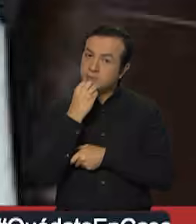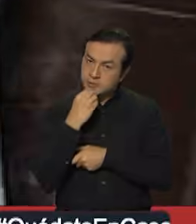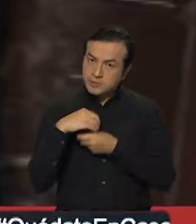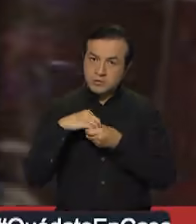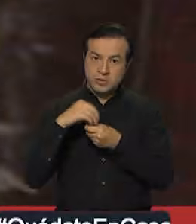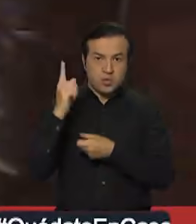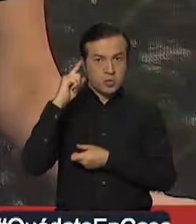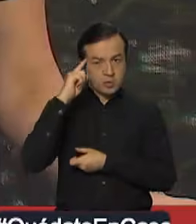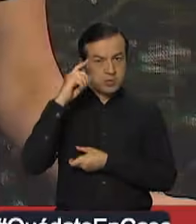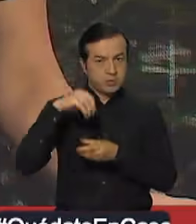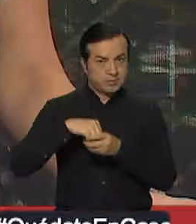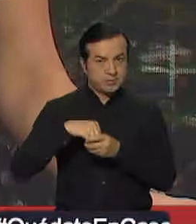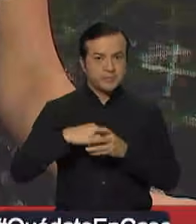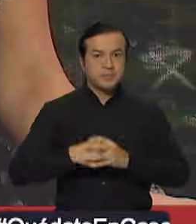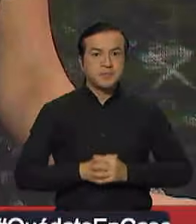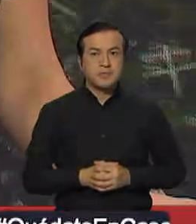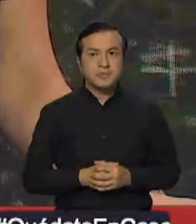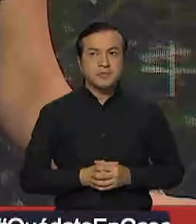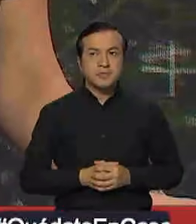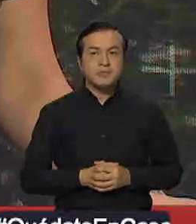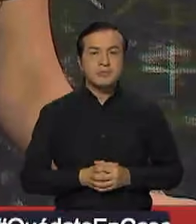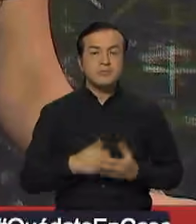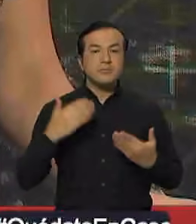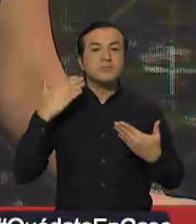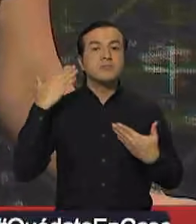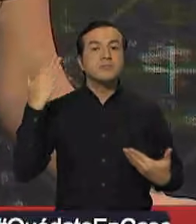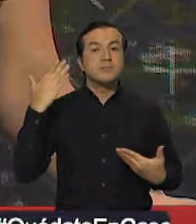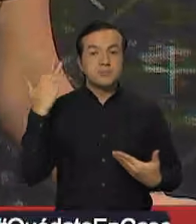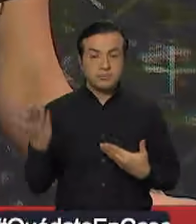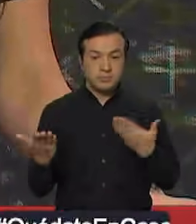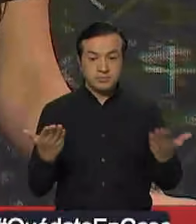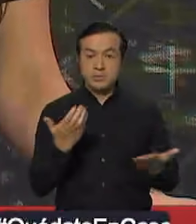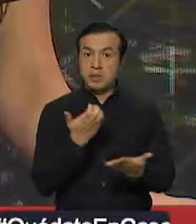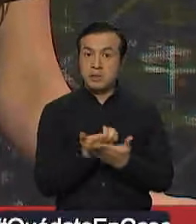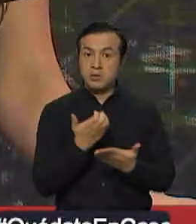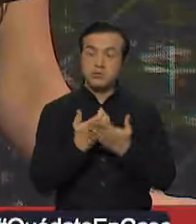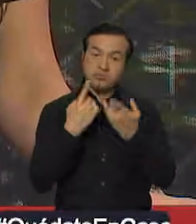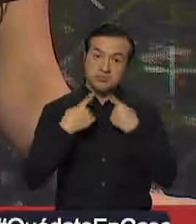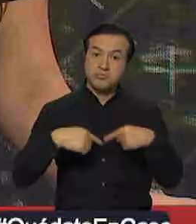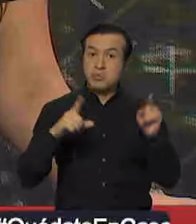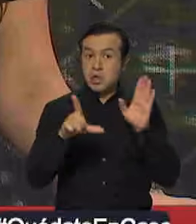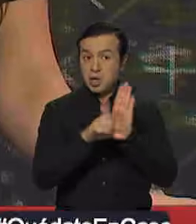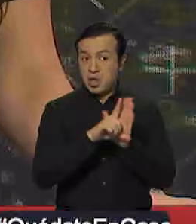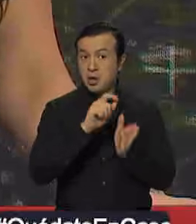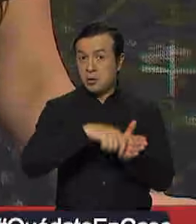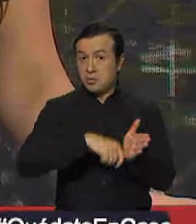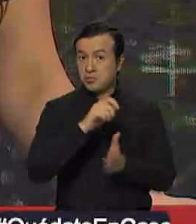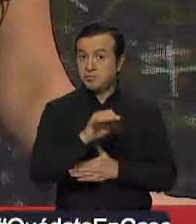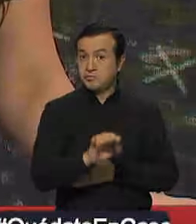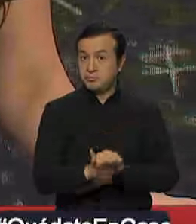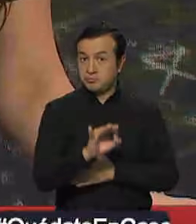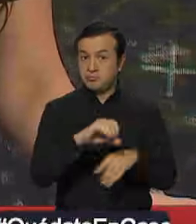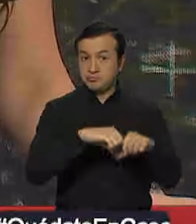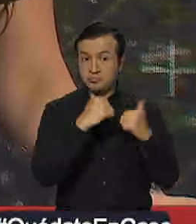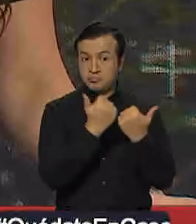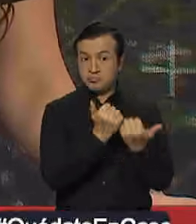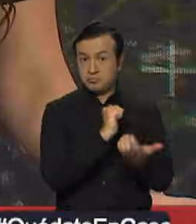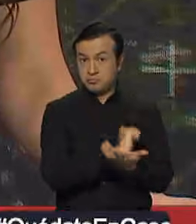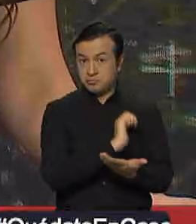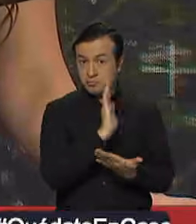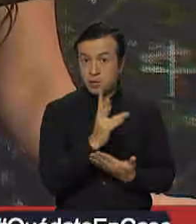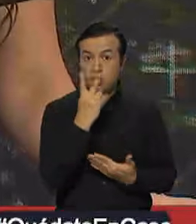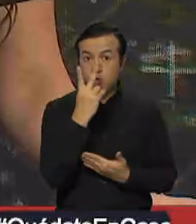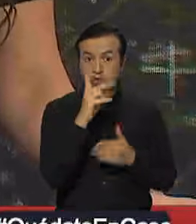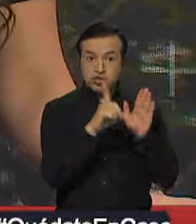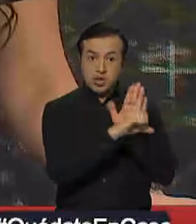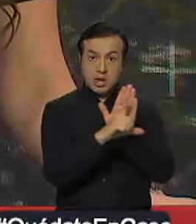Medios Públicos. Desde el Frente Político y Frente Económico se calificó de positiva la aprobación en la Asamblea Nacional de las dos